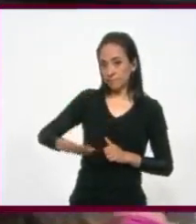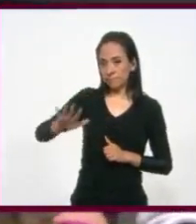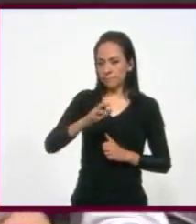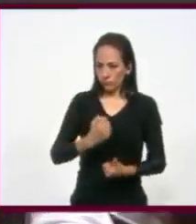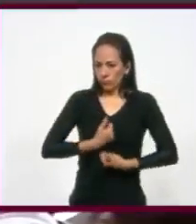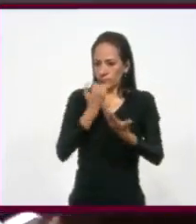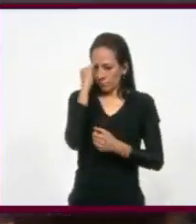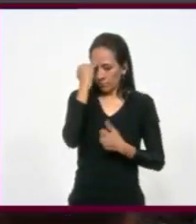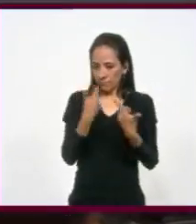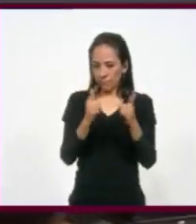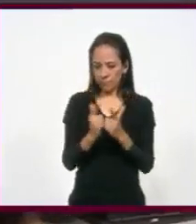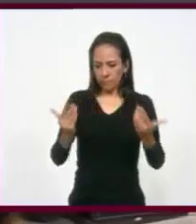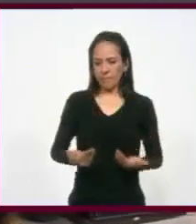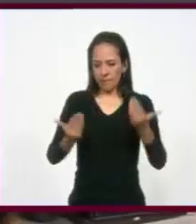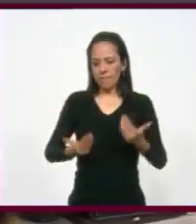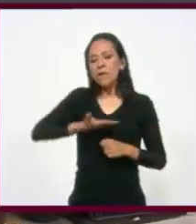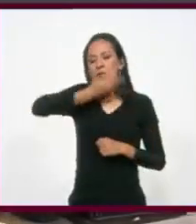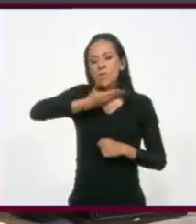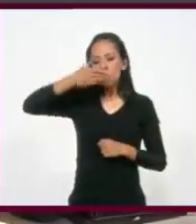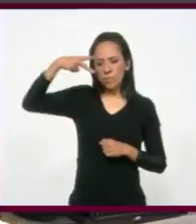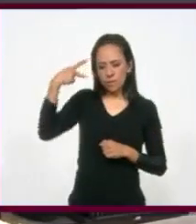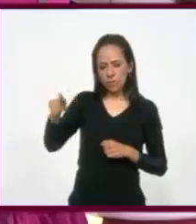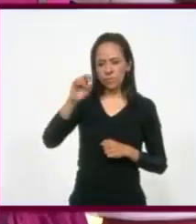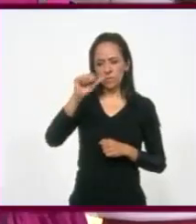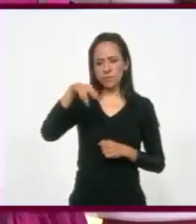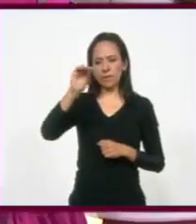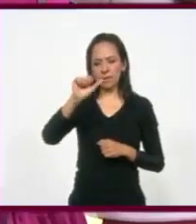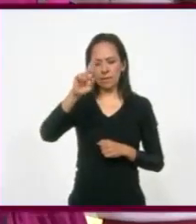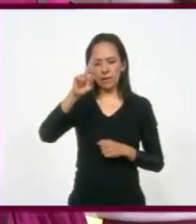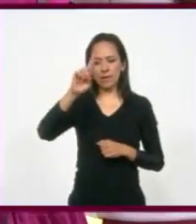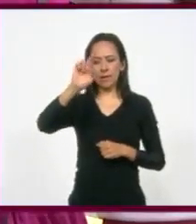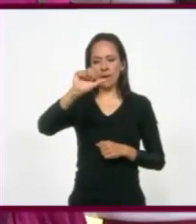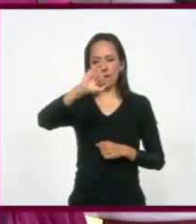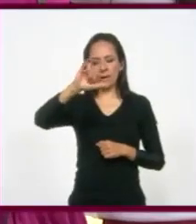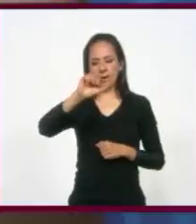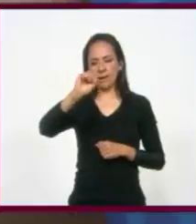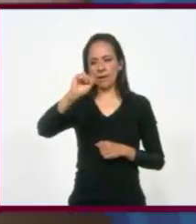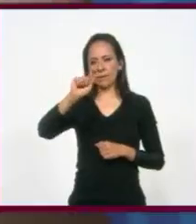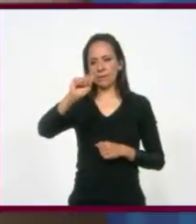con el grupo de danza y música folclórica Sanandar Khan Manganiar Rajasthani.